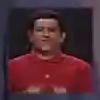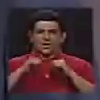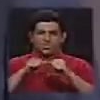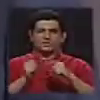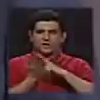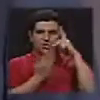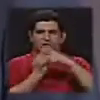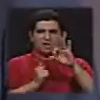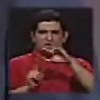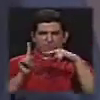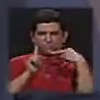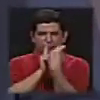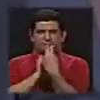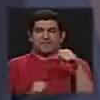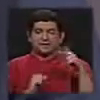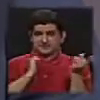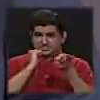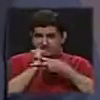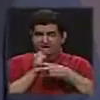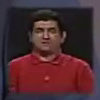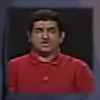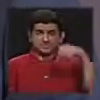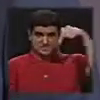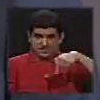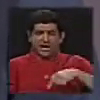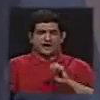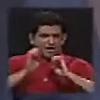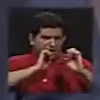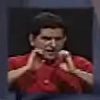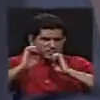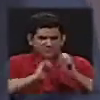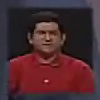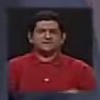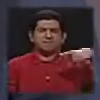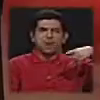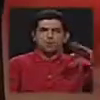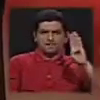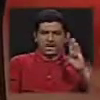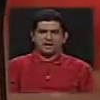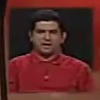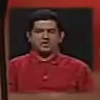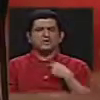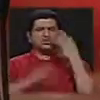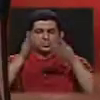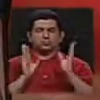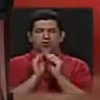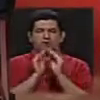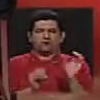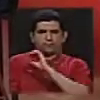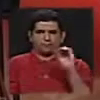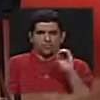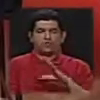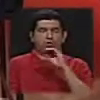Continuamos con su programa Puntos de Vista. En esta ocasión estamos entrevistando a Paul Brenes, vocero del Foro de